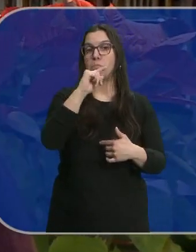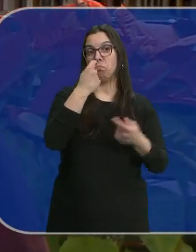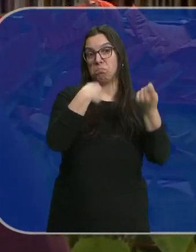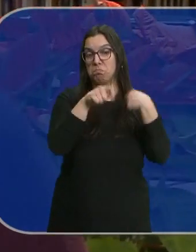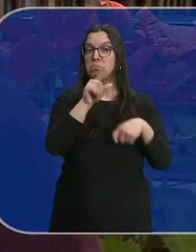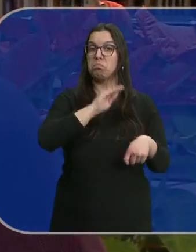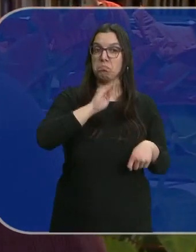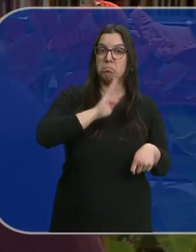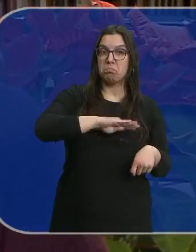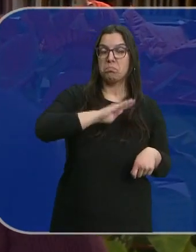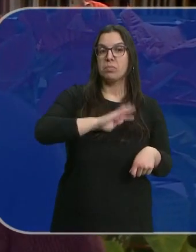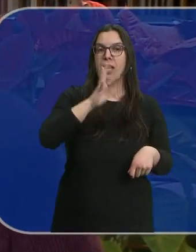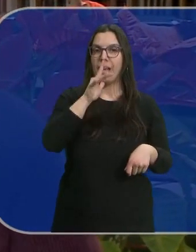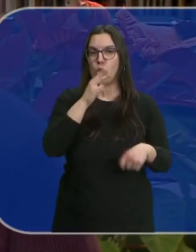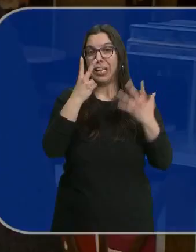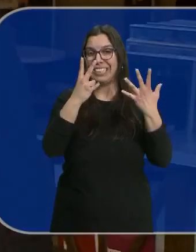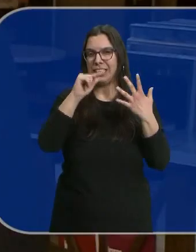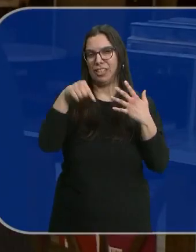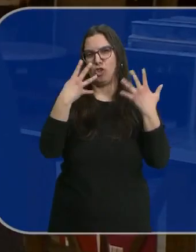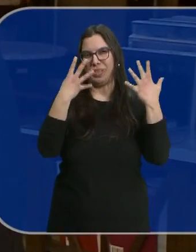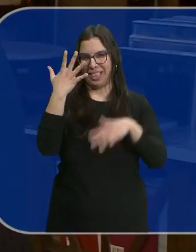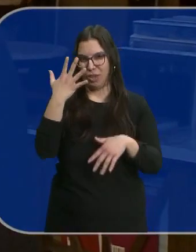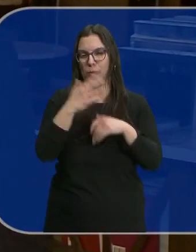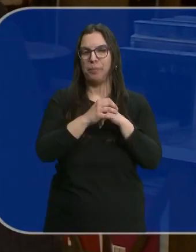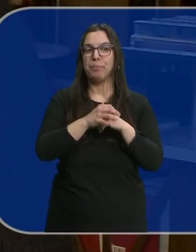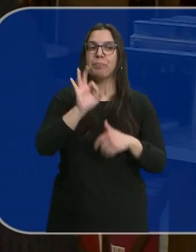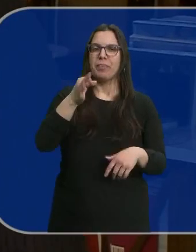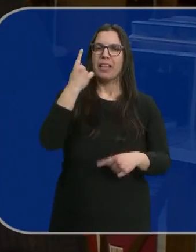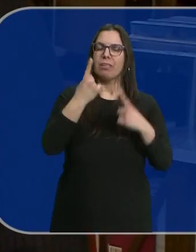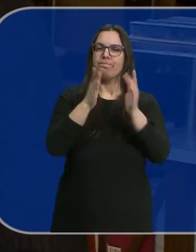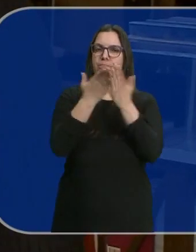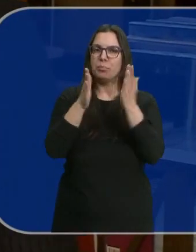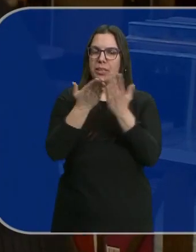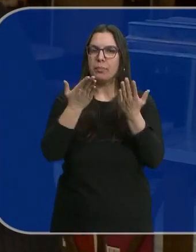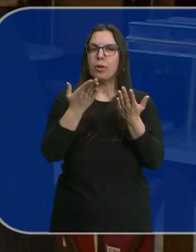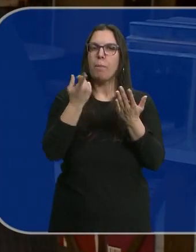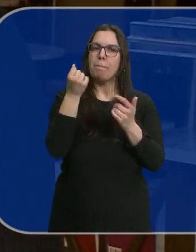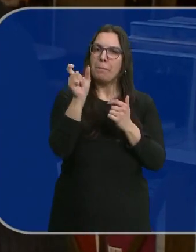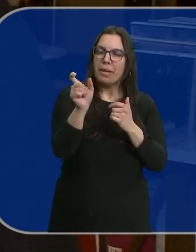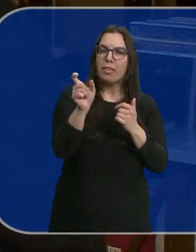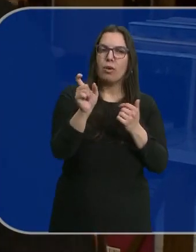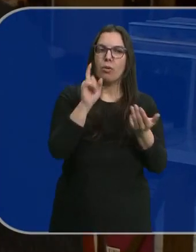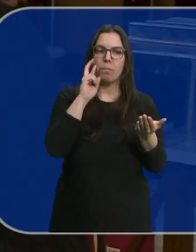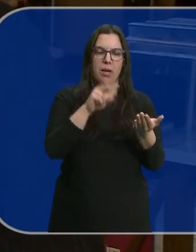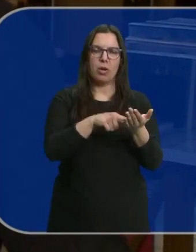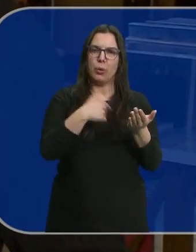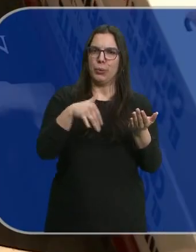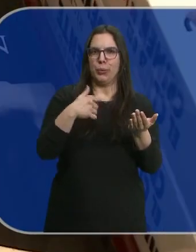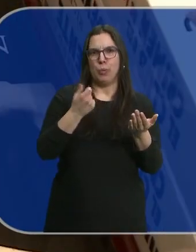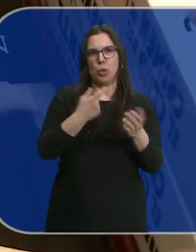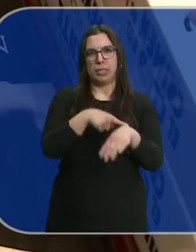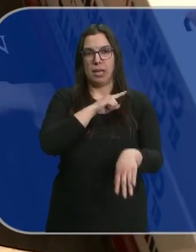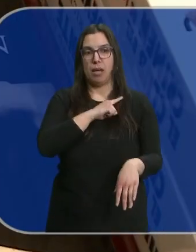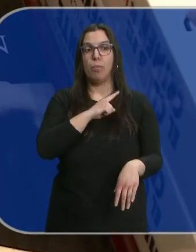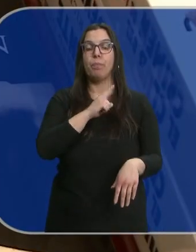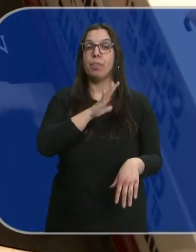ahora cuando hay promociones están a 7,95. Sí que es cierto que algún libro viene con un precio que tú dices se han pasado, ¿no?